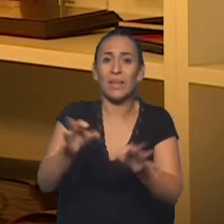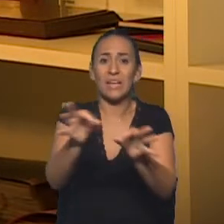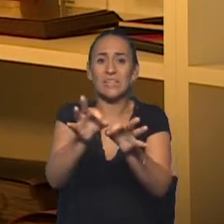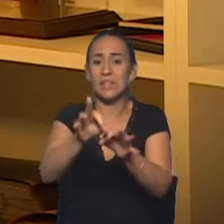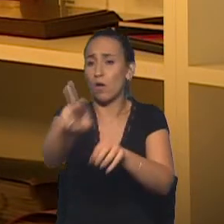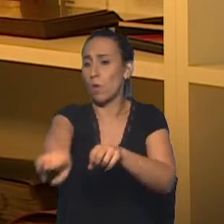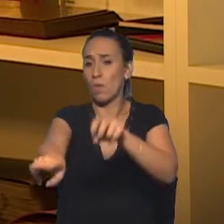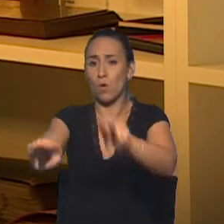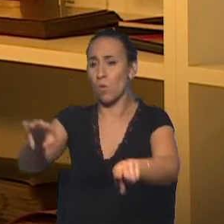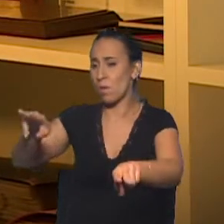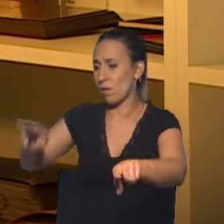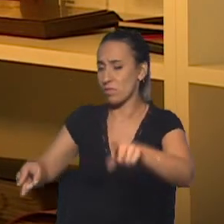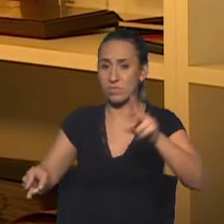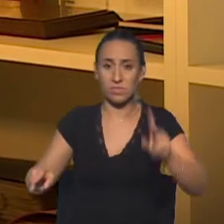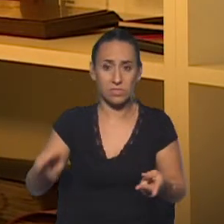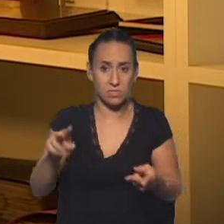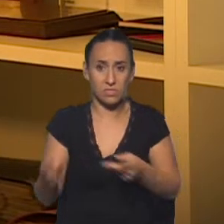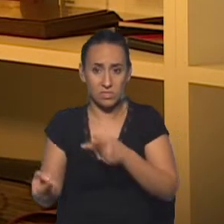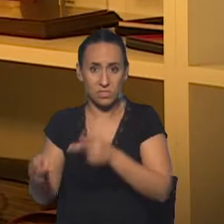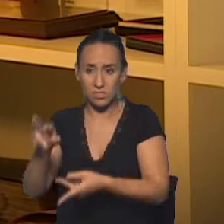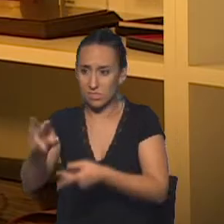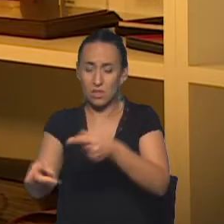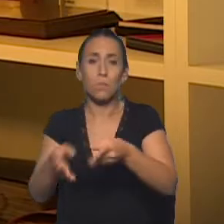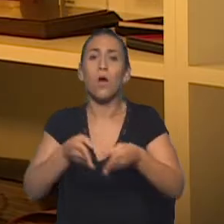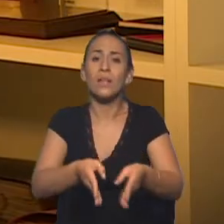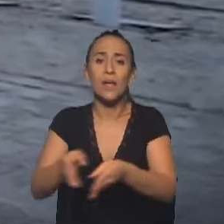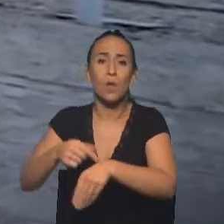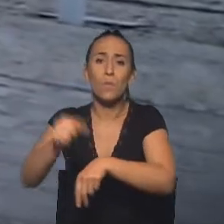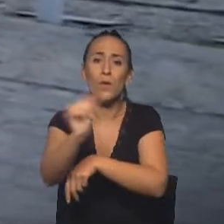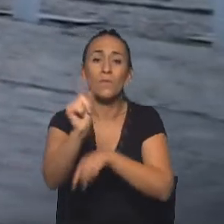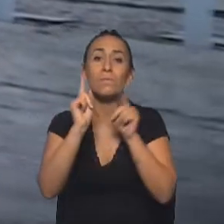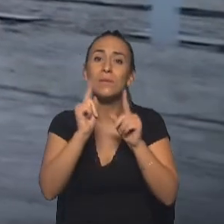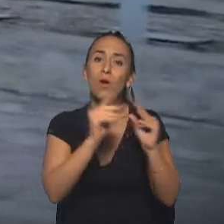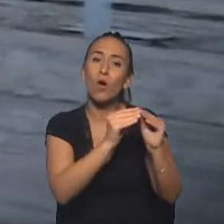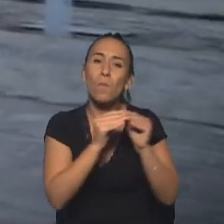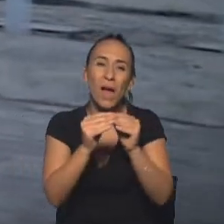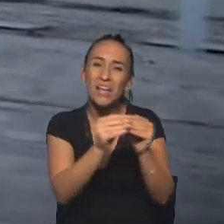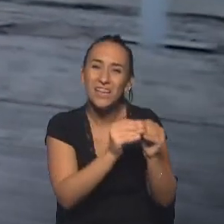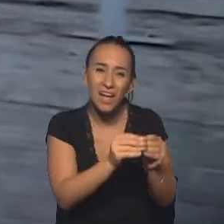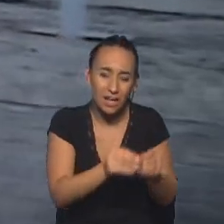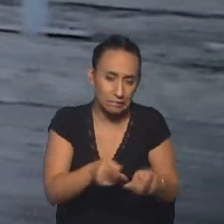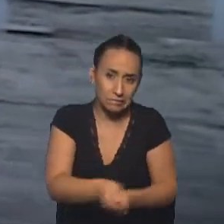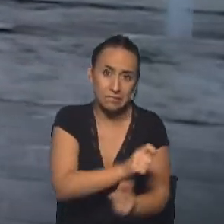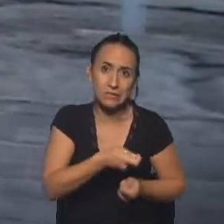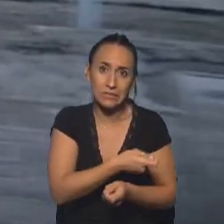que habían sido, digamos, enterrados de manera provisoria por los mismos compañeros de trinchera.